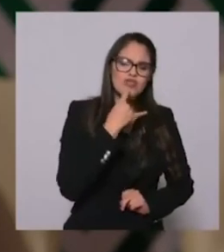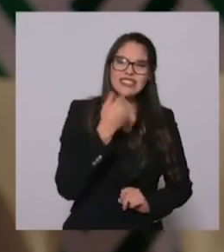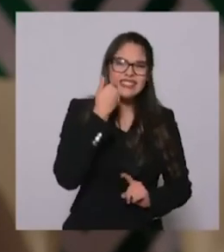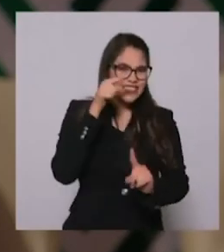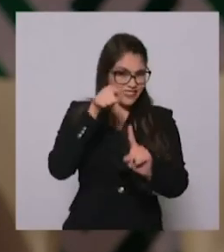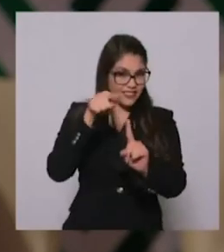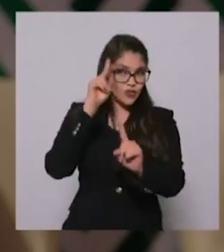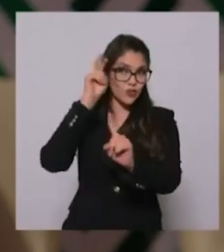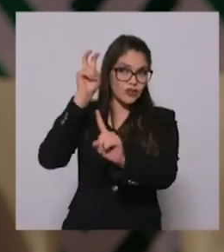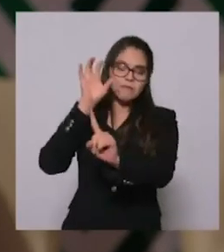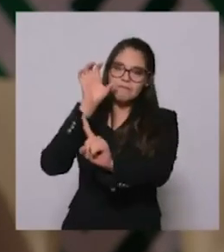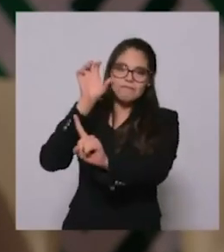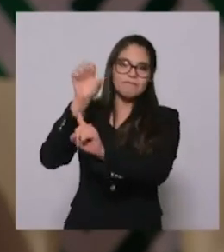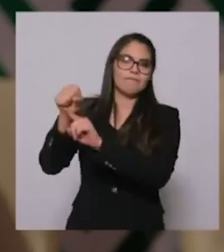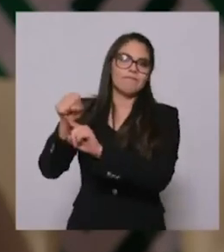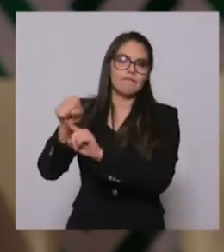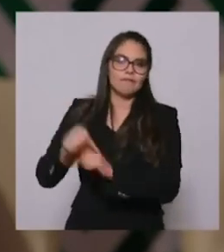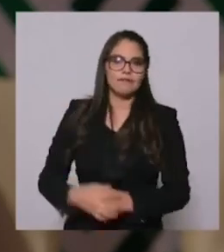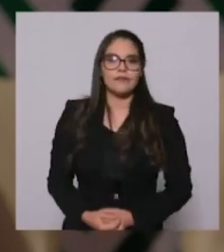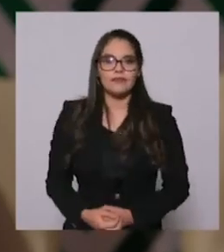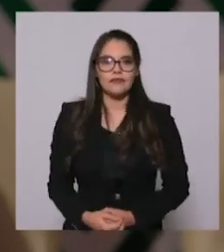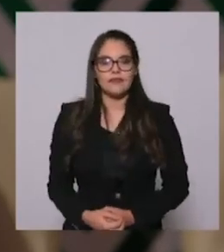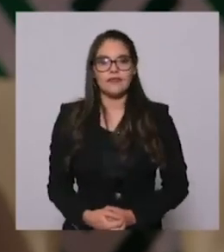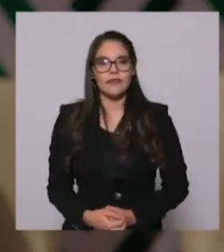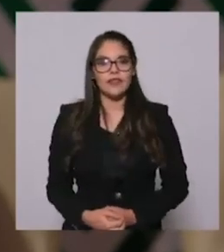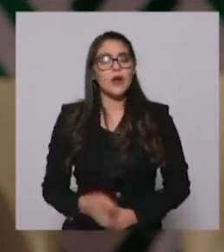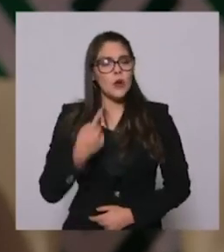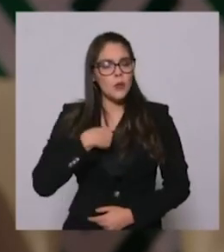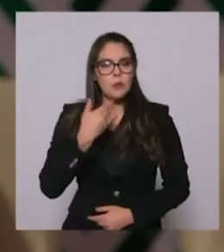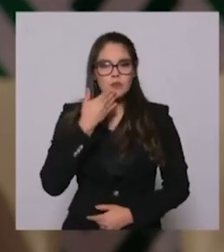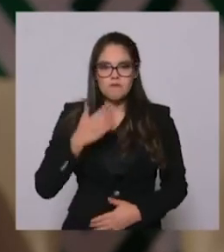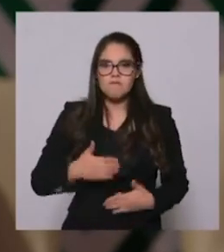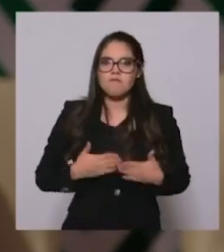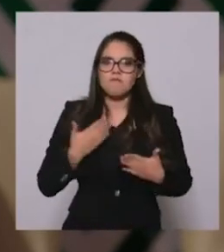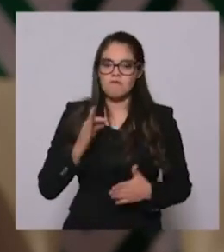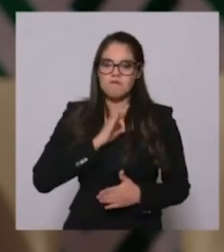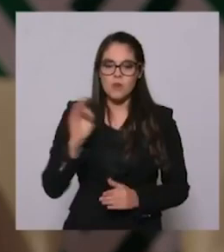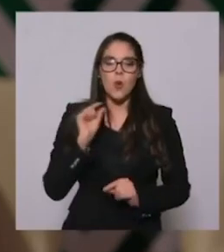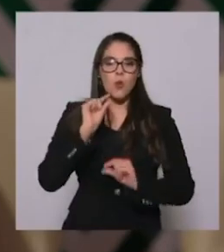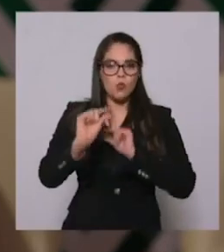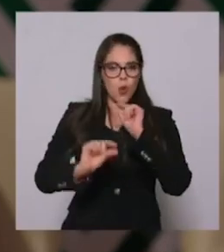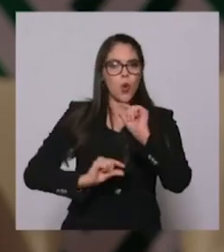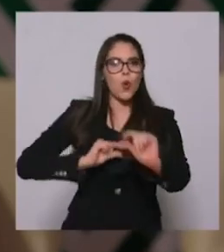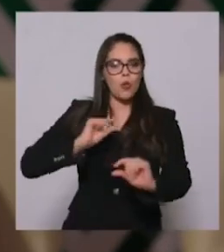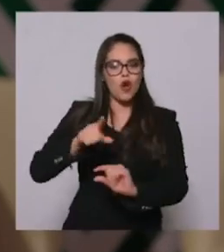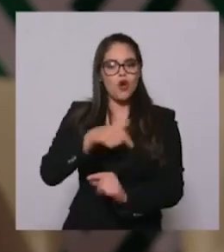realidad. Confío plenamente en que estamos construyendo nuestra